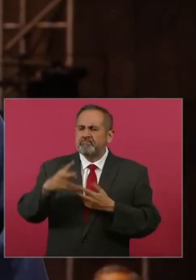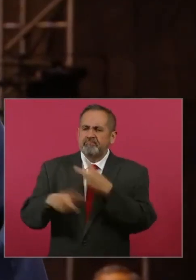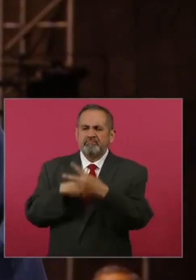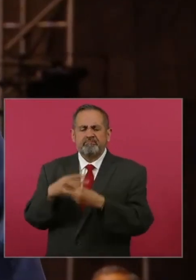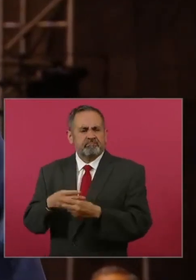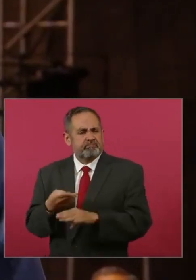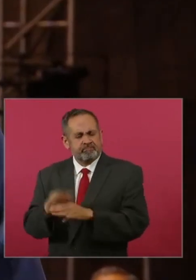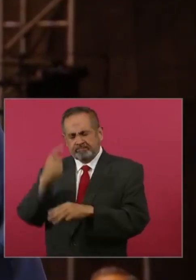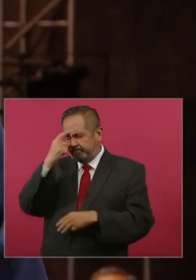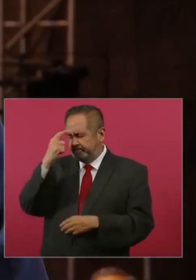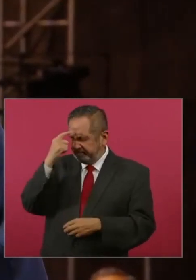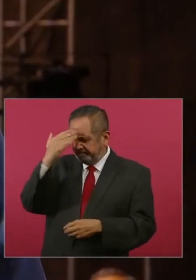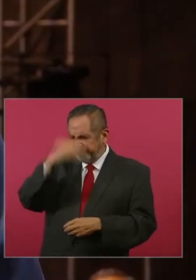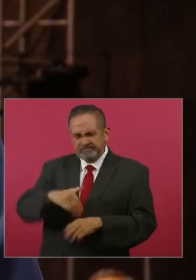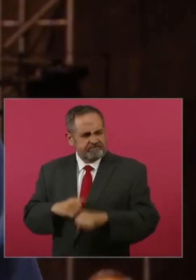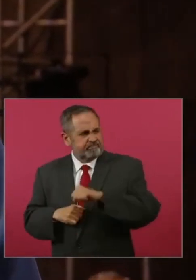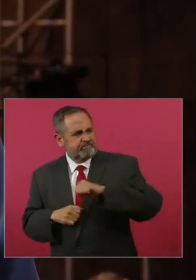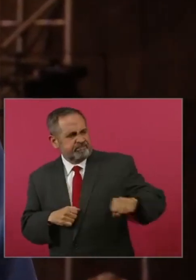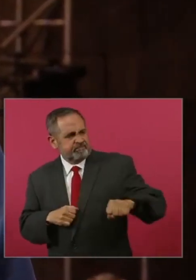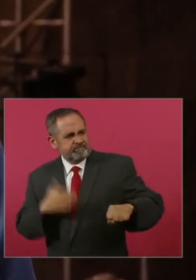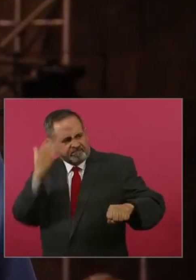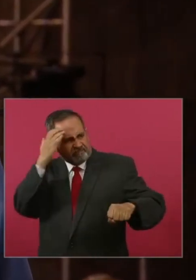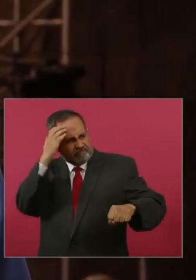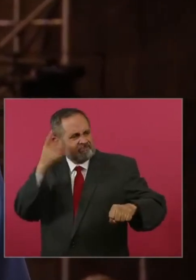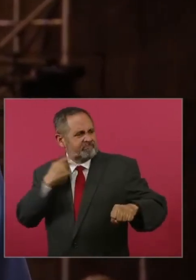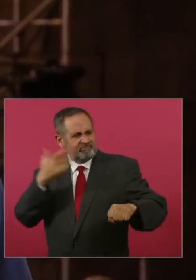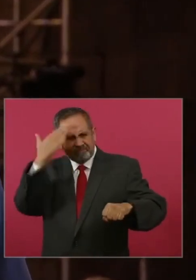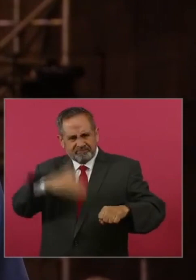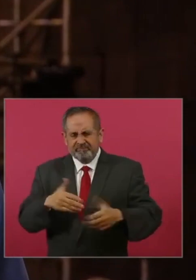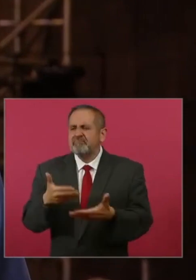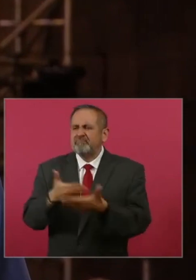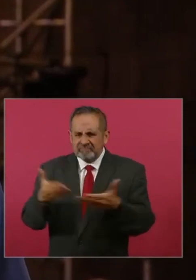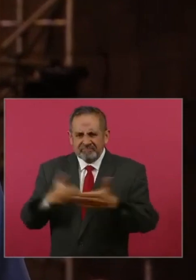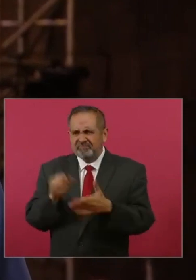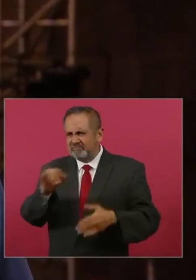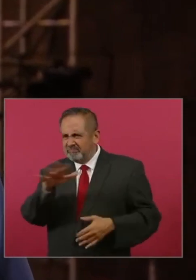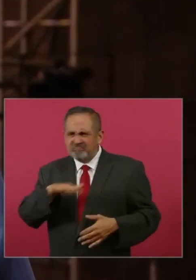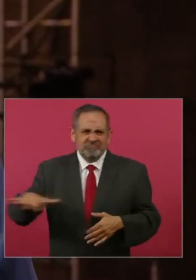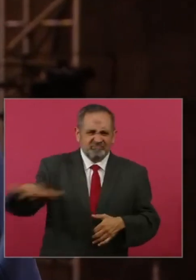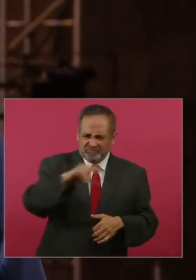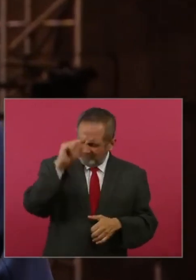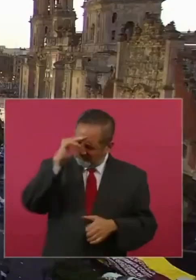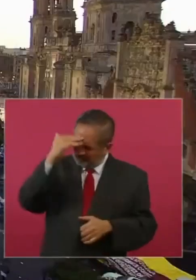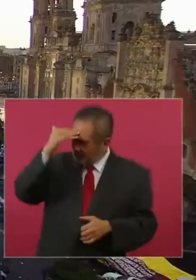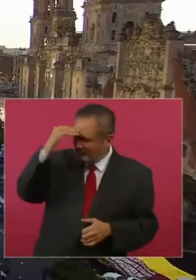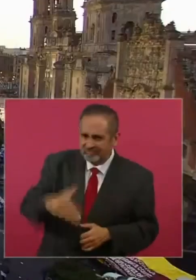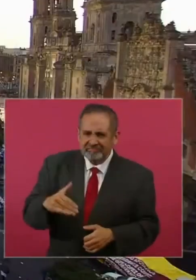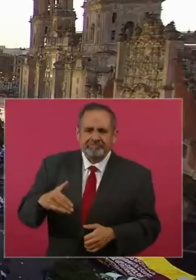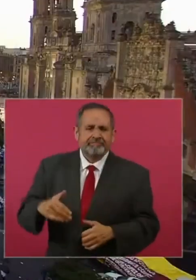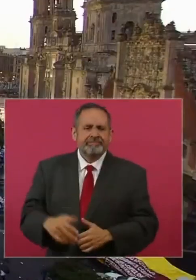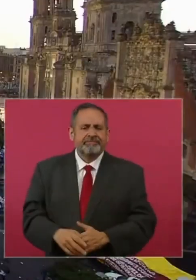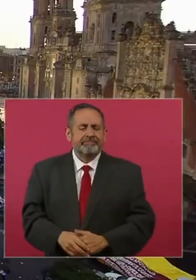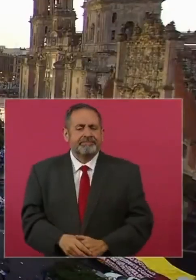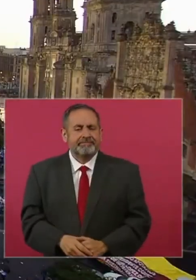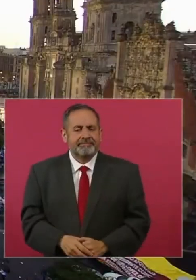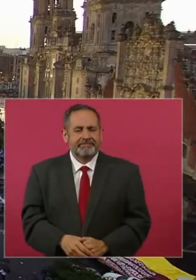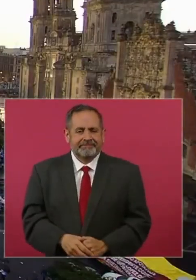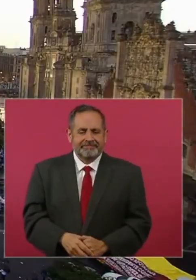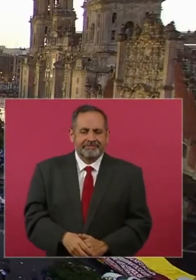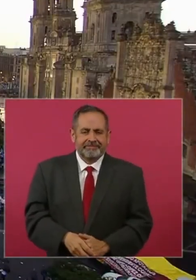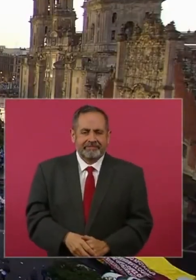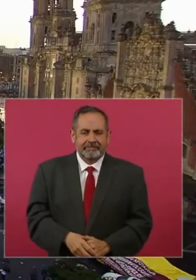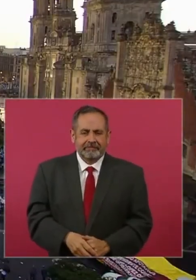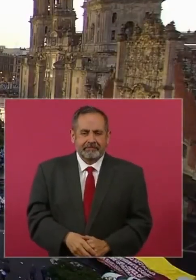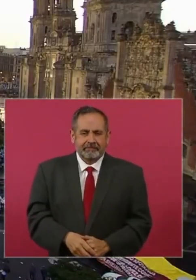muy conscientes y politizados. Destiny, así es ahora el pueblo de México. And who have chosen to